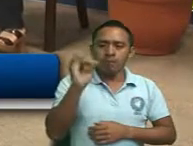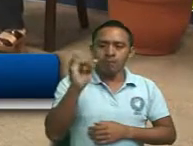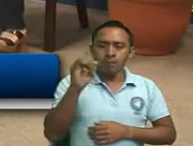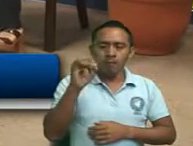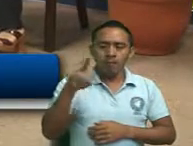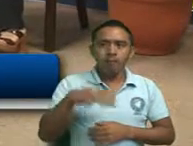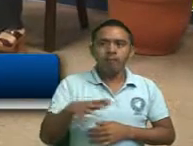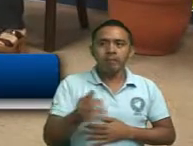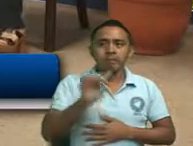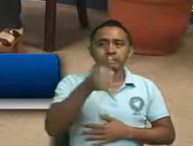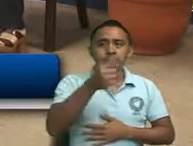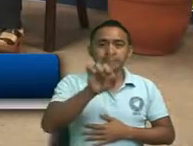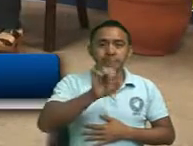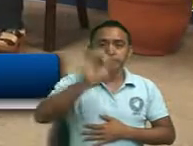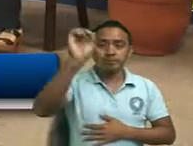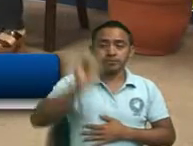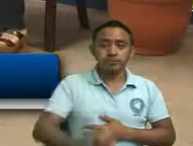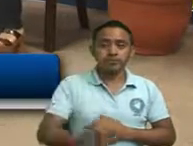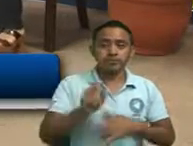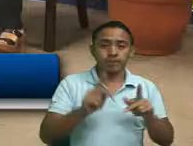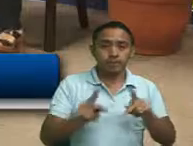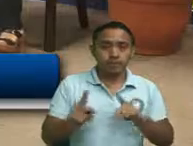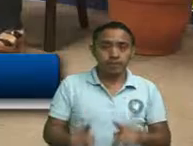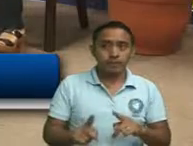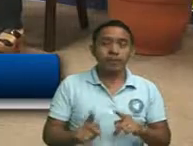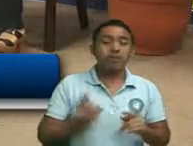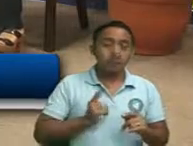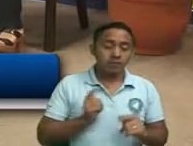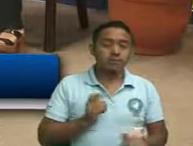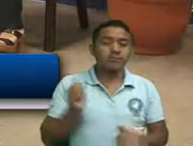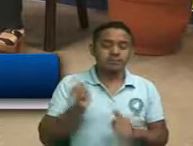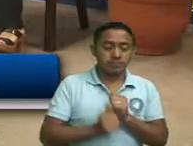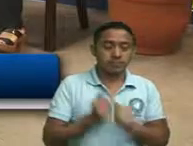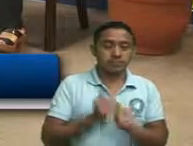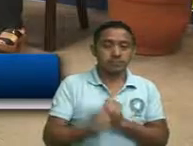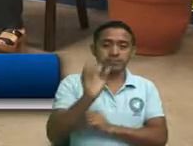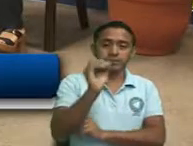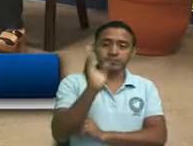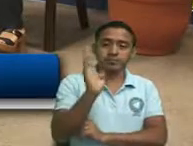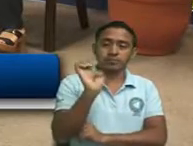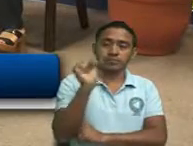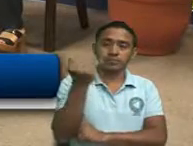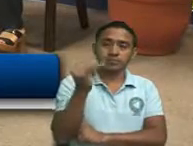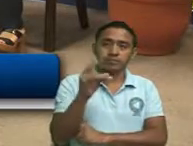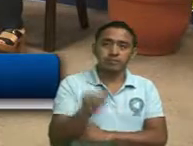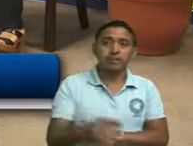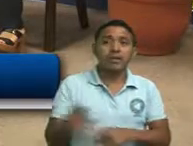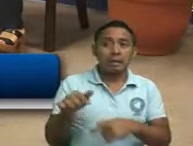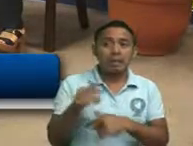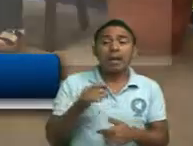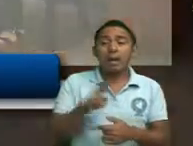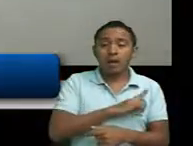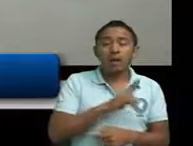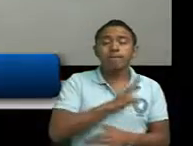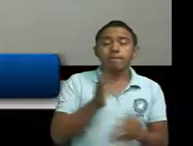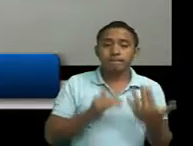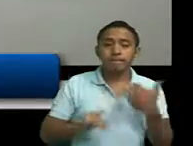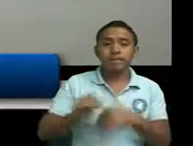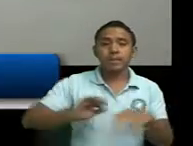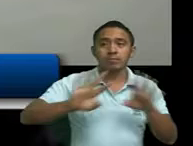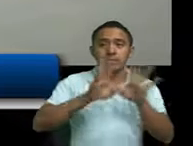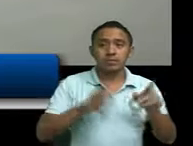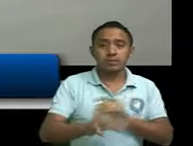el 61% de la población nicaragüense padece de obesidad, ¿ya? Y afecta más a las mujeres que a los hombres.